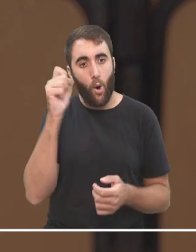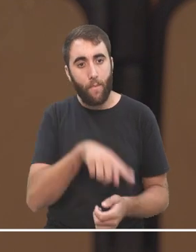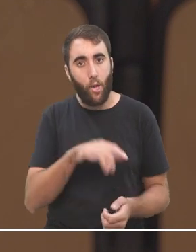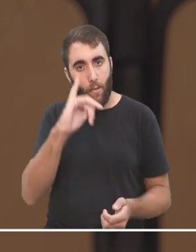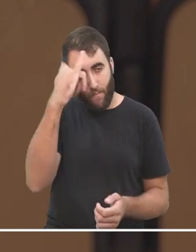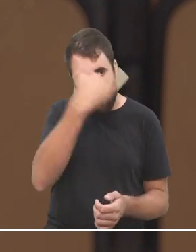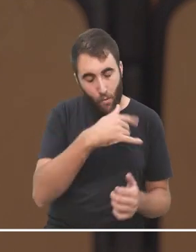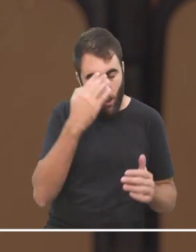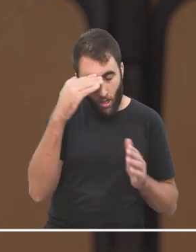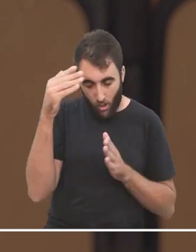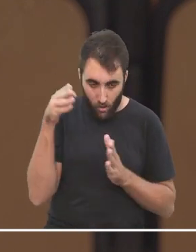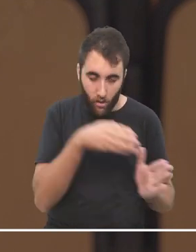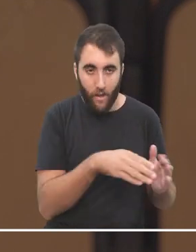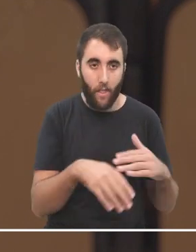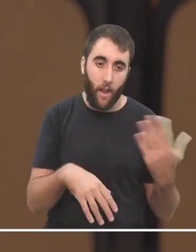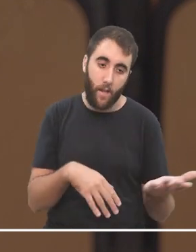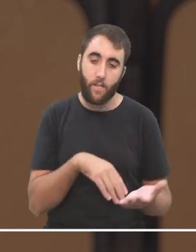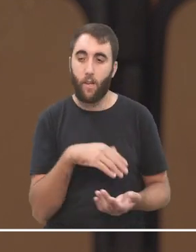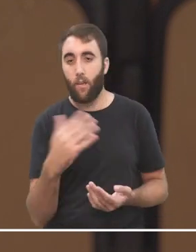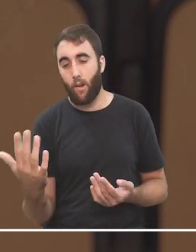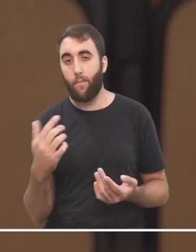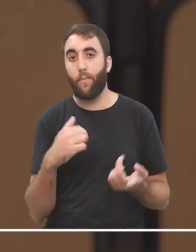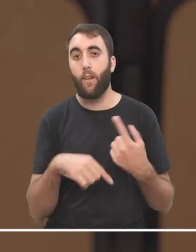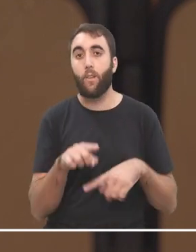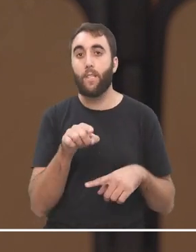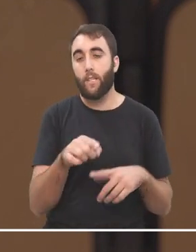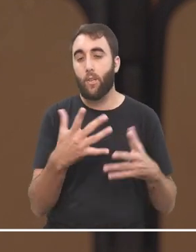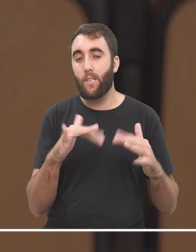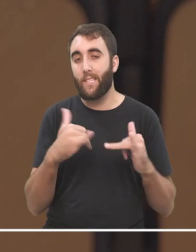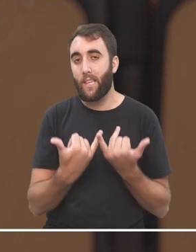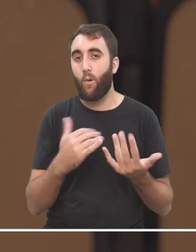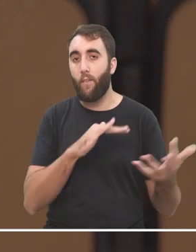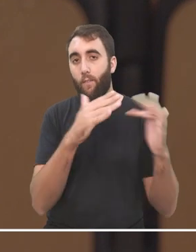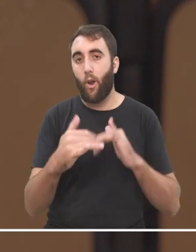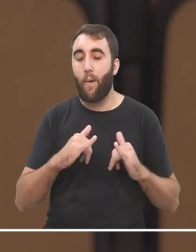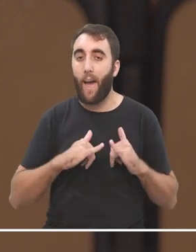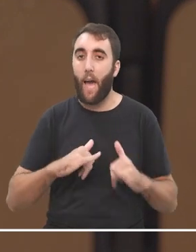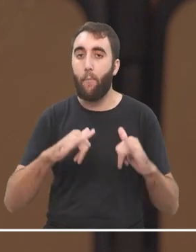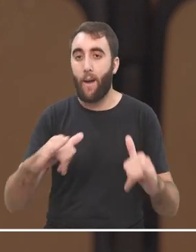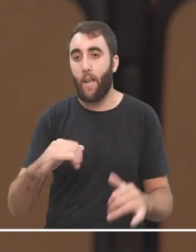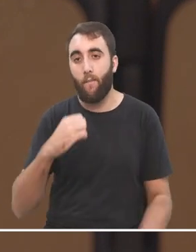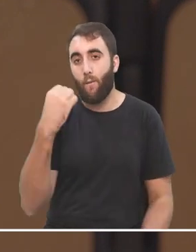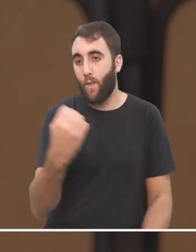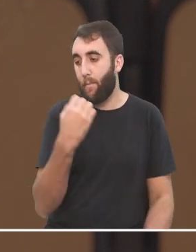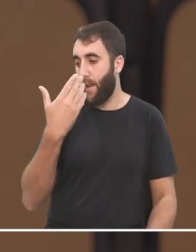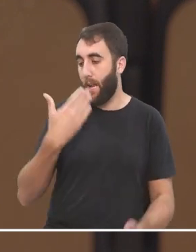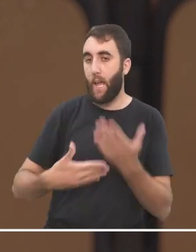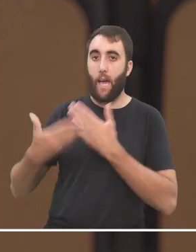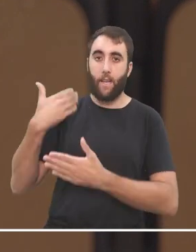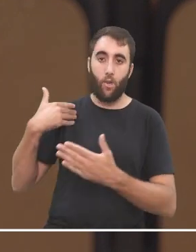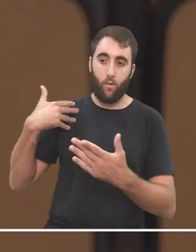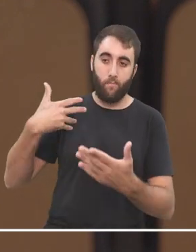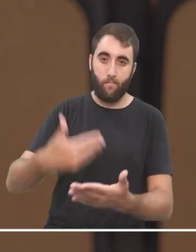se han establecido como uno de los modelos de campaña fundamentales de los últimos años, y una